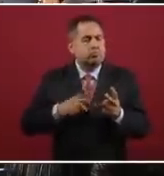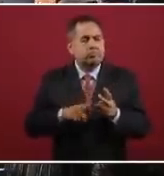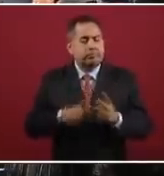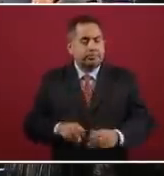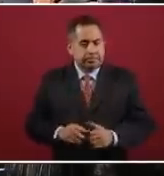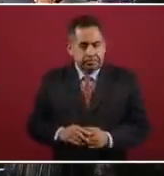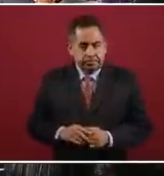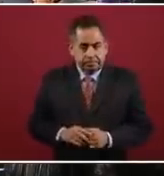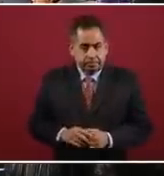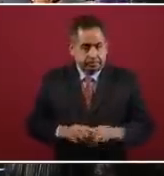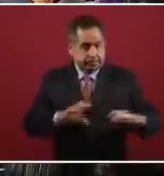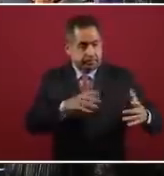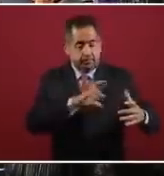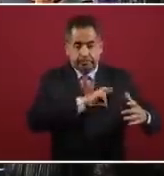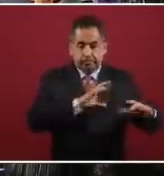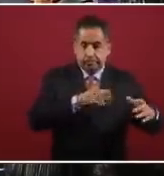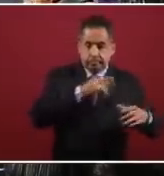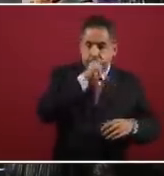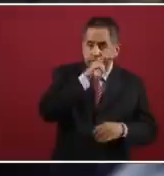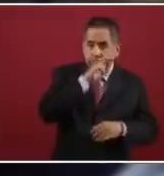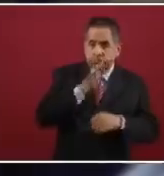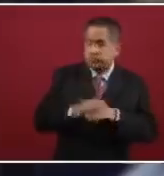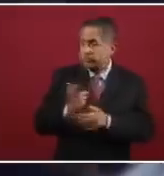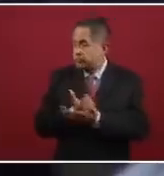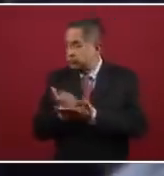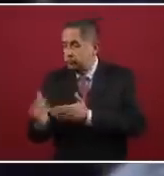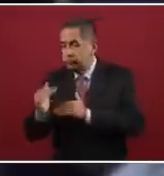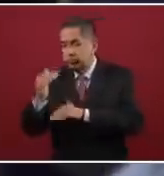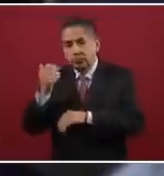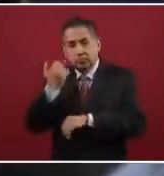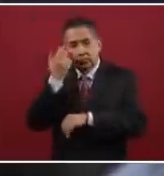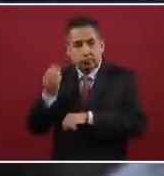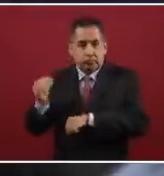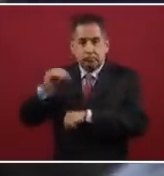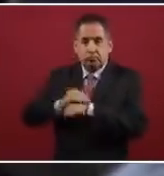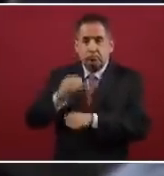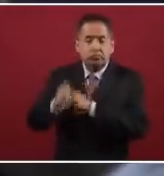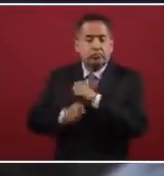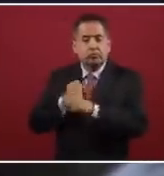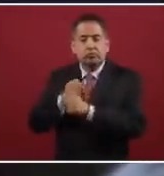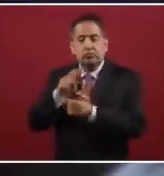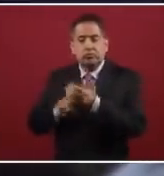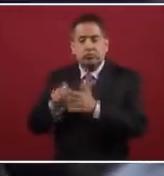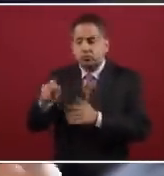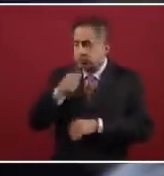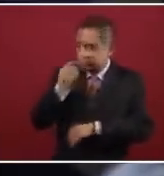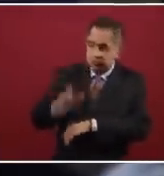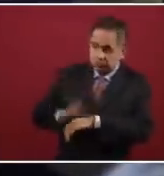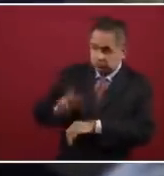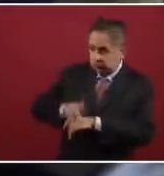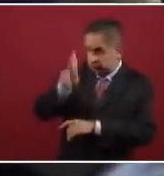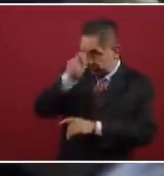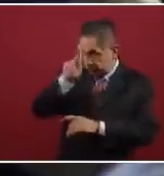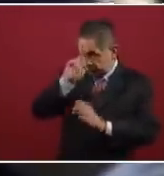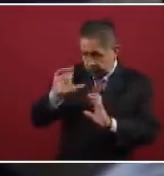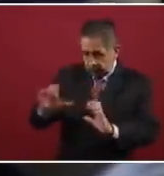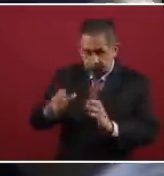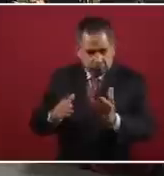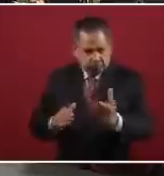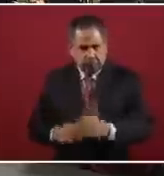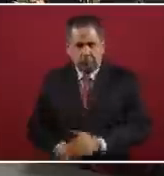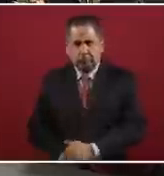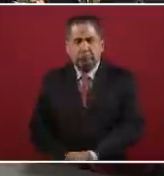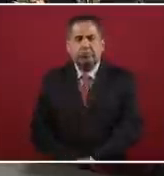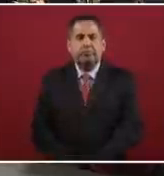sector privado tiene preocupación sobre el incremento al salario mínimo que se quiere proponer en 2020 y está pidiendo prudencia. ¿Cuál sería su posición en este tema?